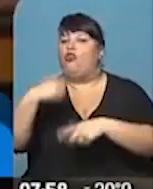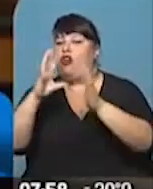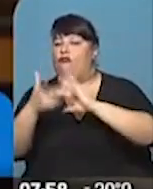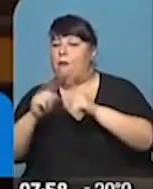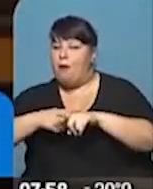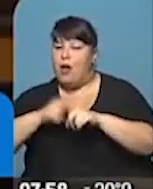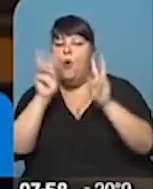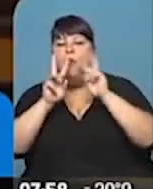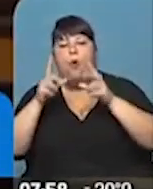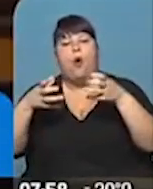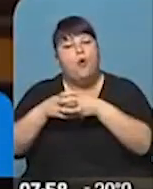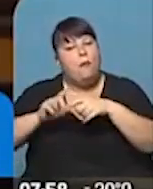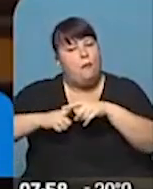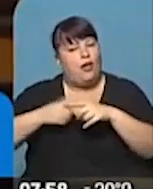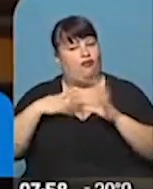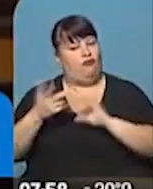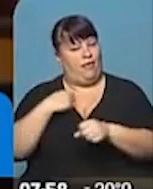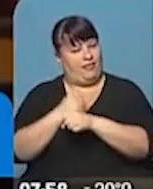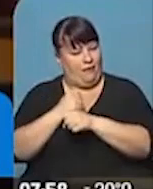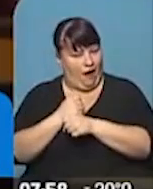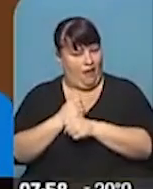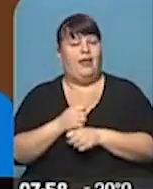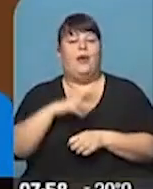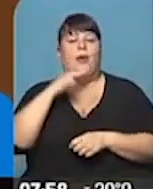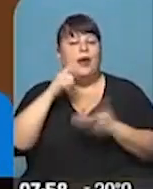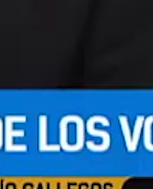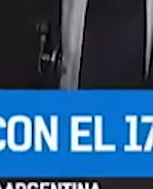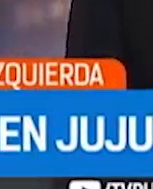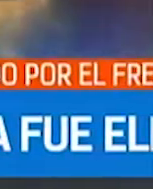y la necesidad de construir un partido de nuestra clase, ¿no? Alejandro Vilca, gracias por haber estado en la televisión pública. Gracias.